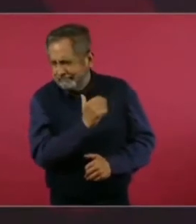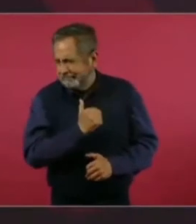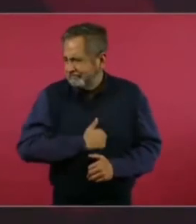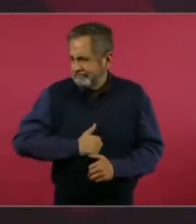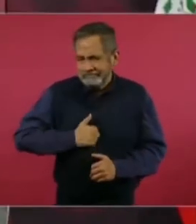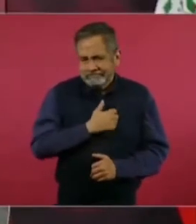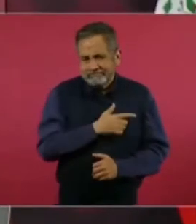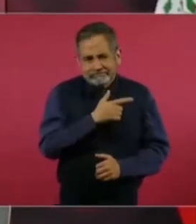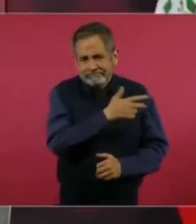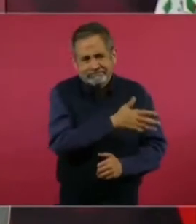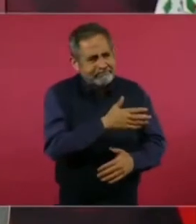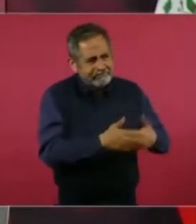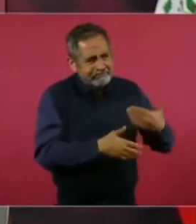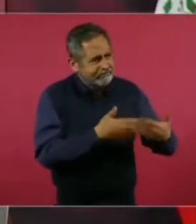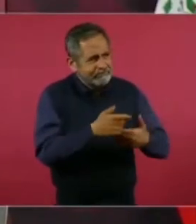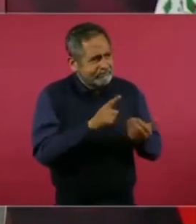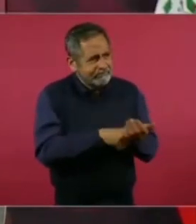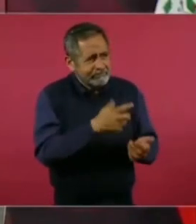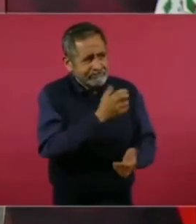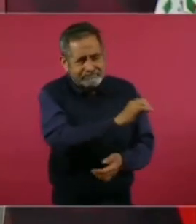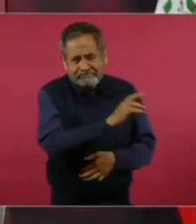ese proceder